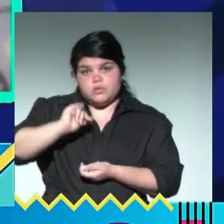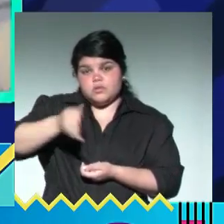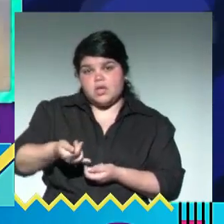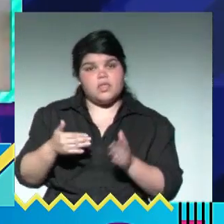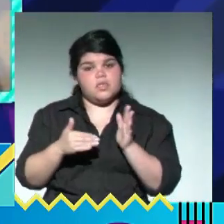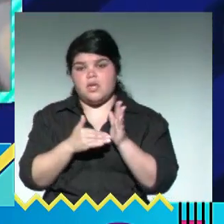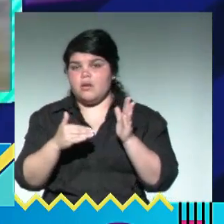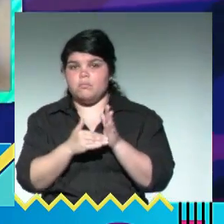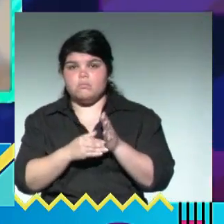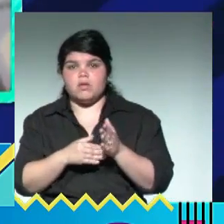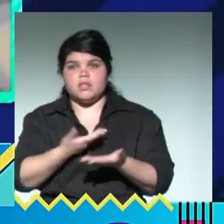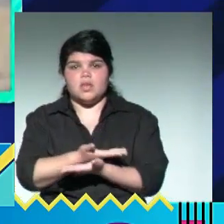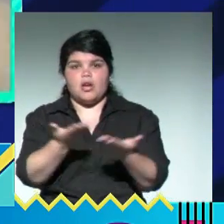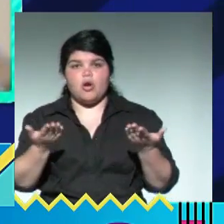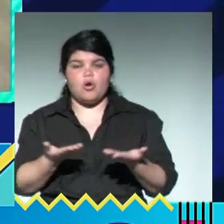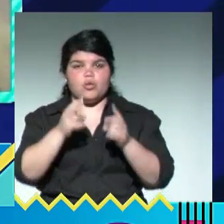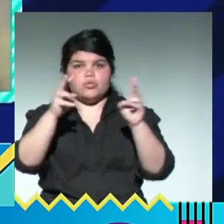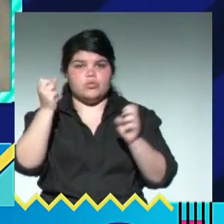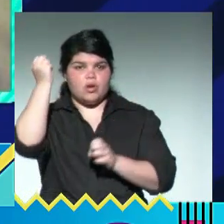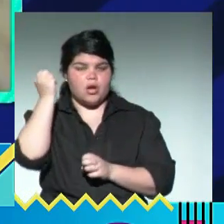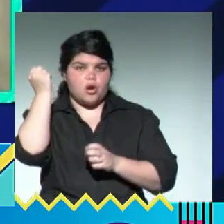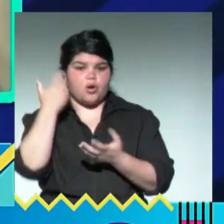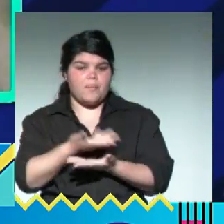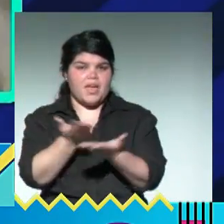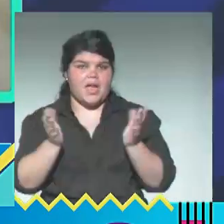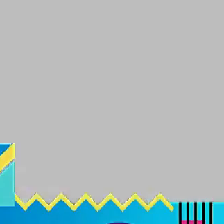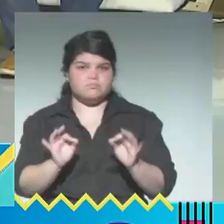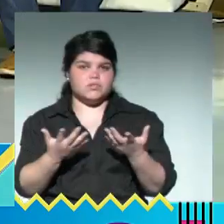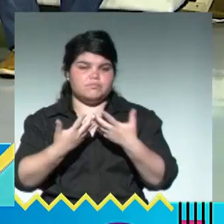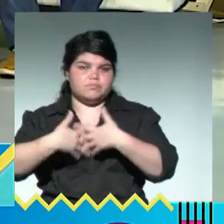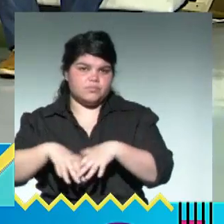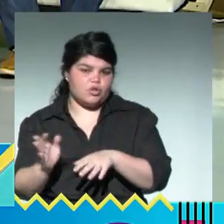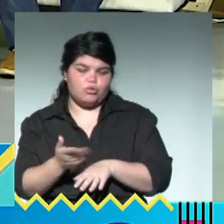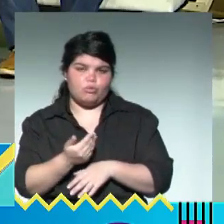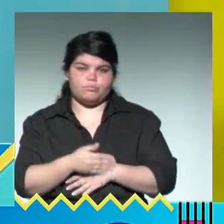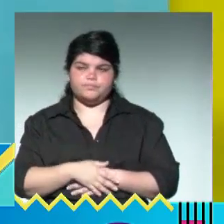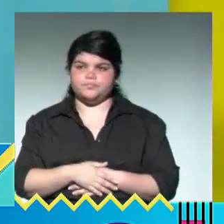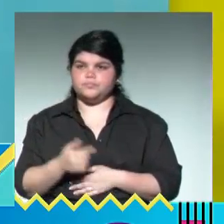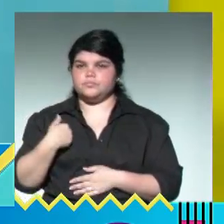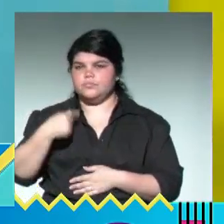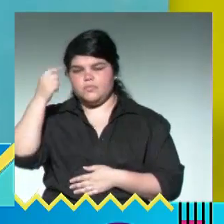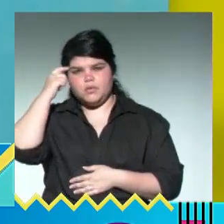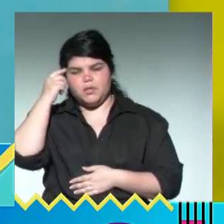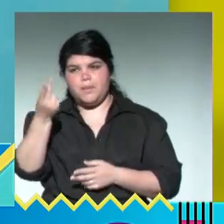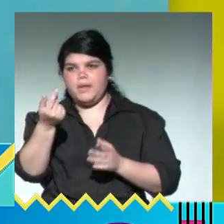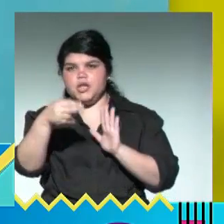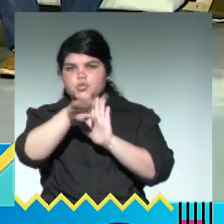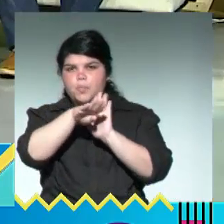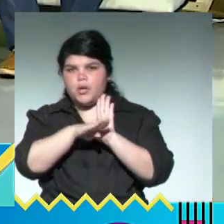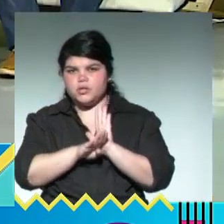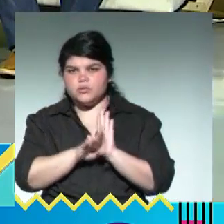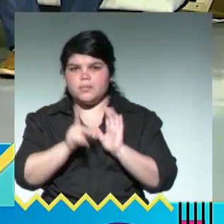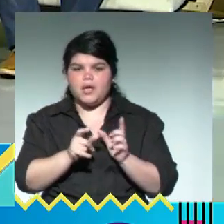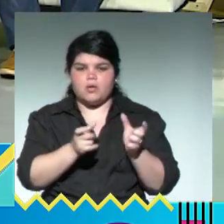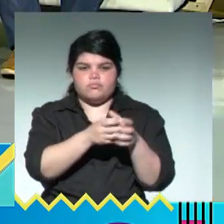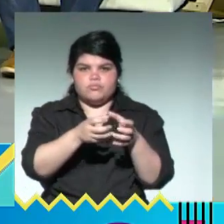en toda esta macro, que están todas las variables entrelazadas. Bien, el presupuesto yo me lo imagino así como muchas piecitas entrelazadas.